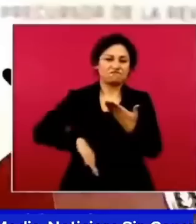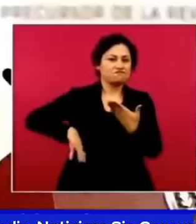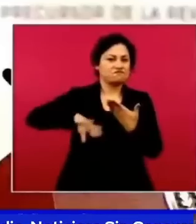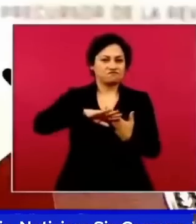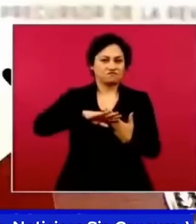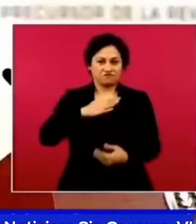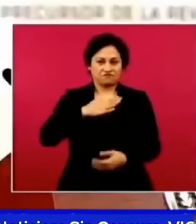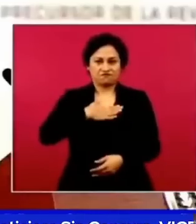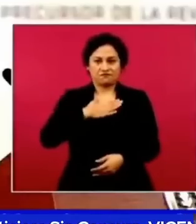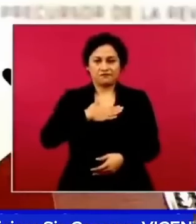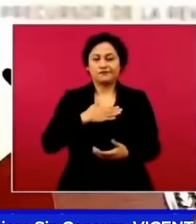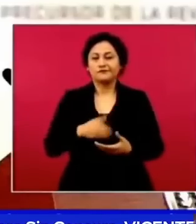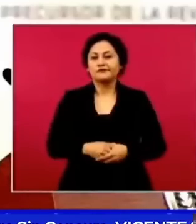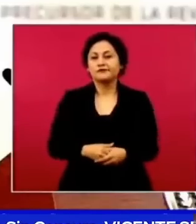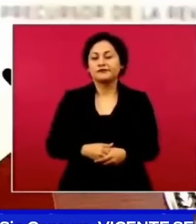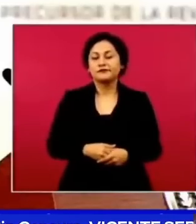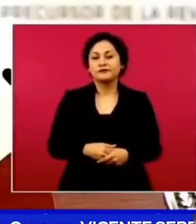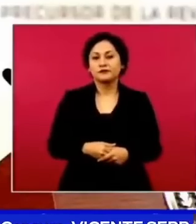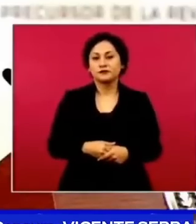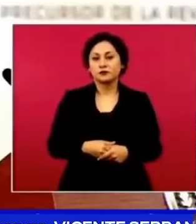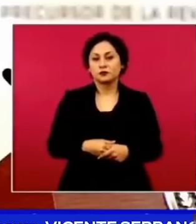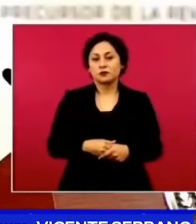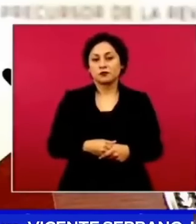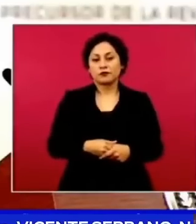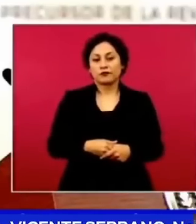En ese entonces,